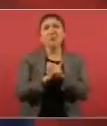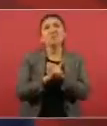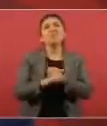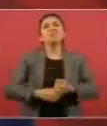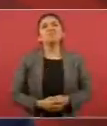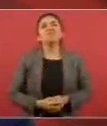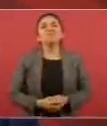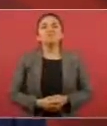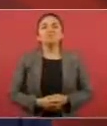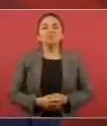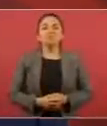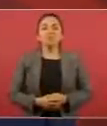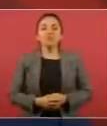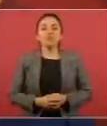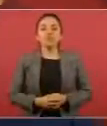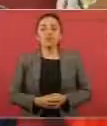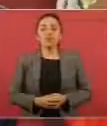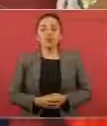al